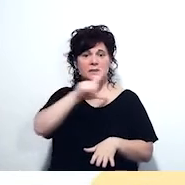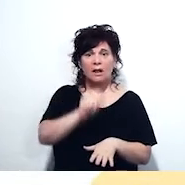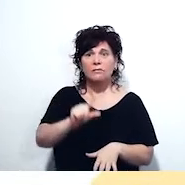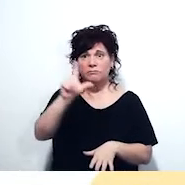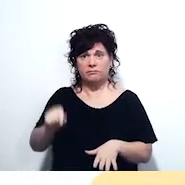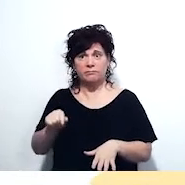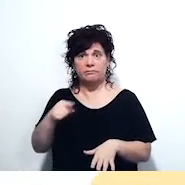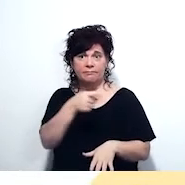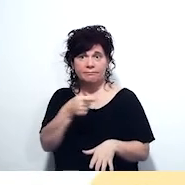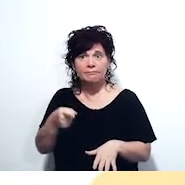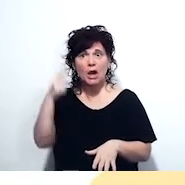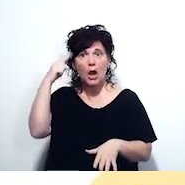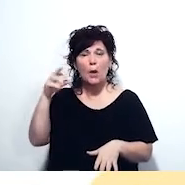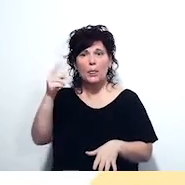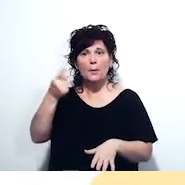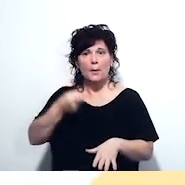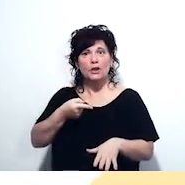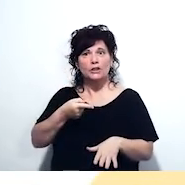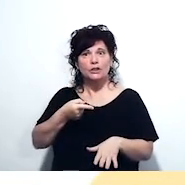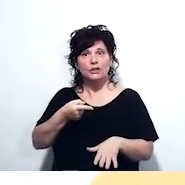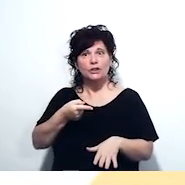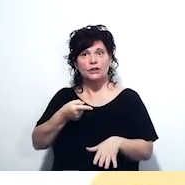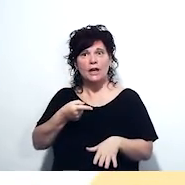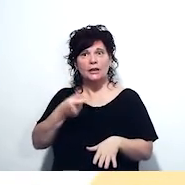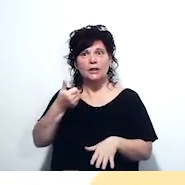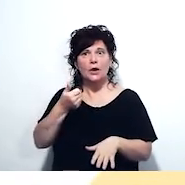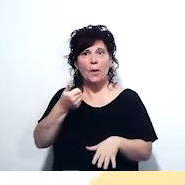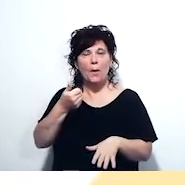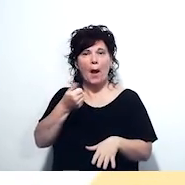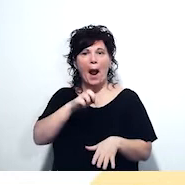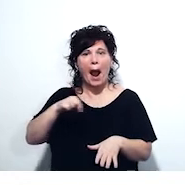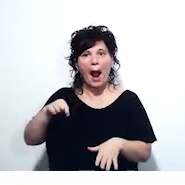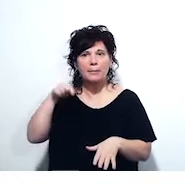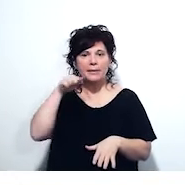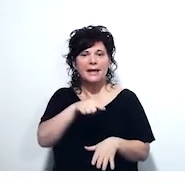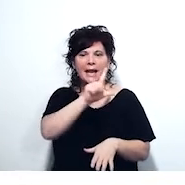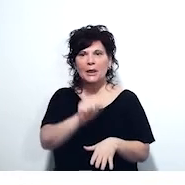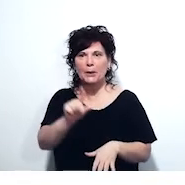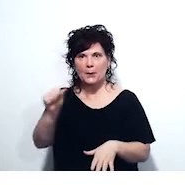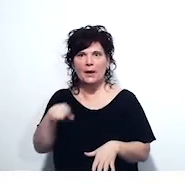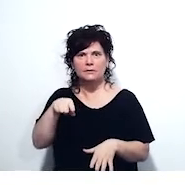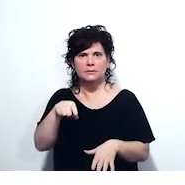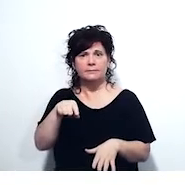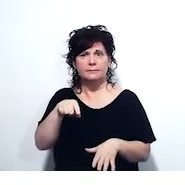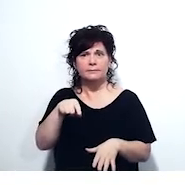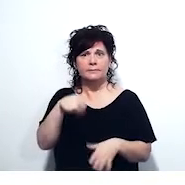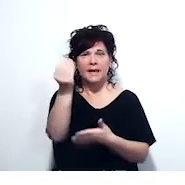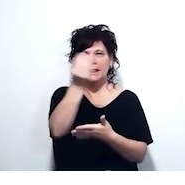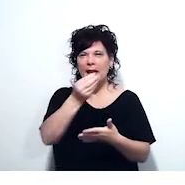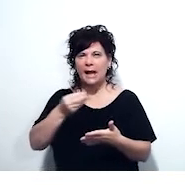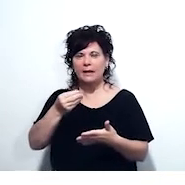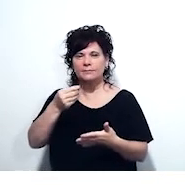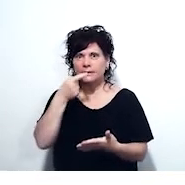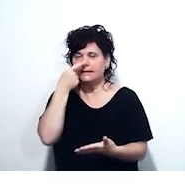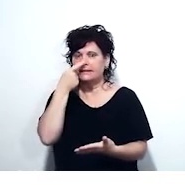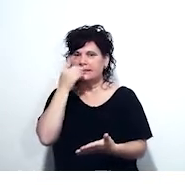y el 90% de la capitalización bursátil de estas empresas, plataformas digitales, están en estos países. Este gráfico es muy